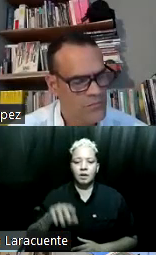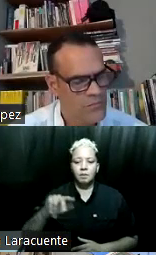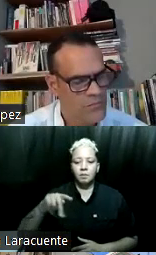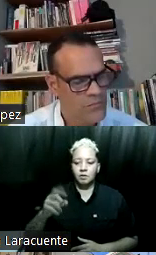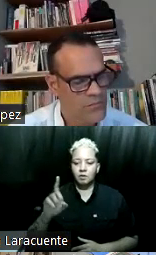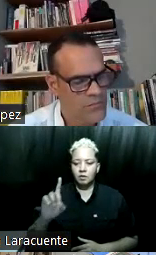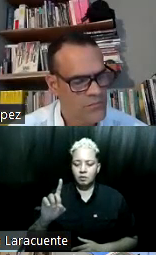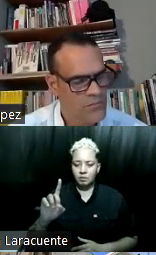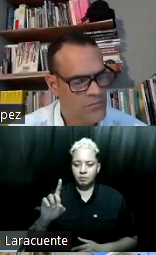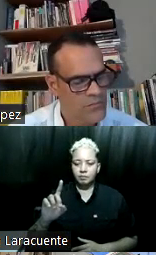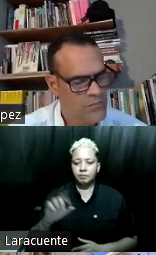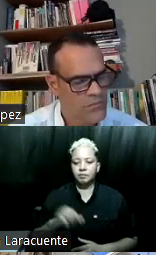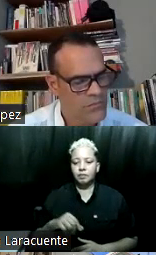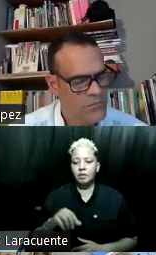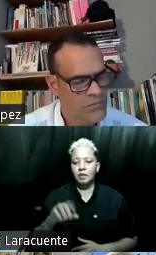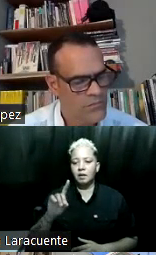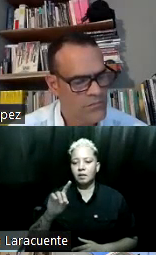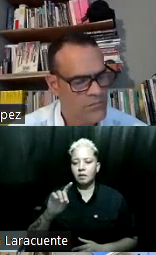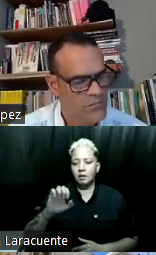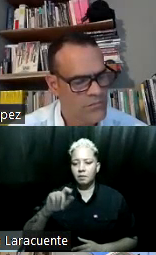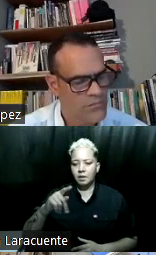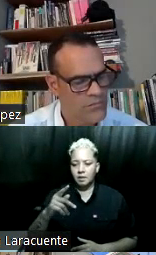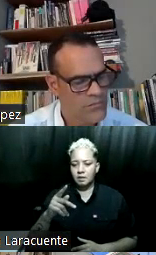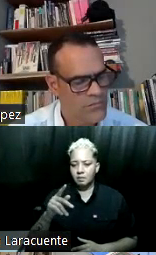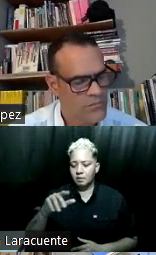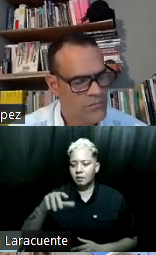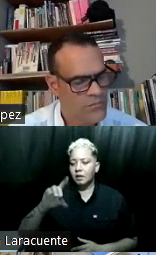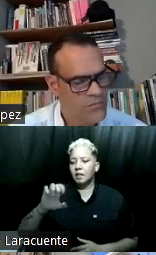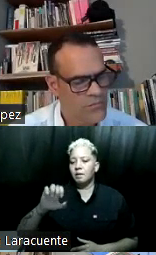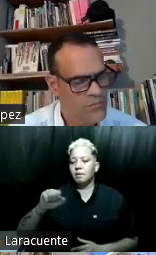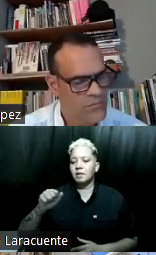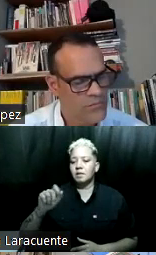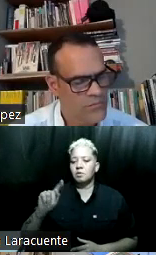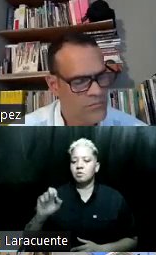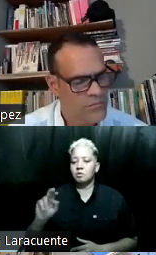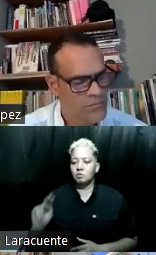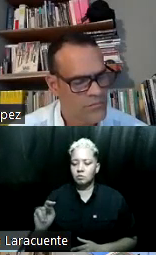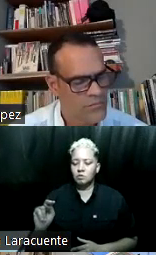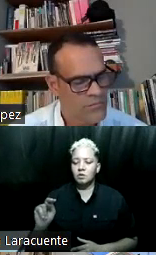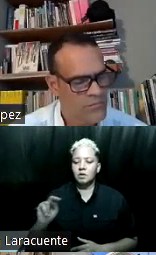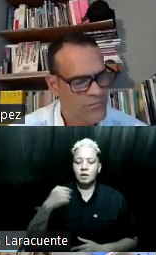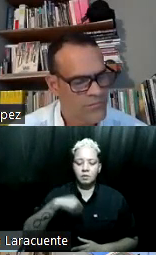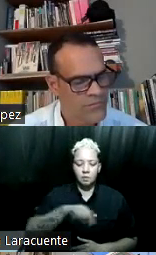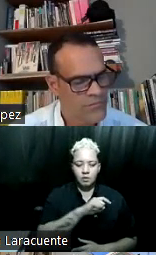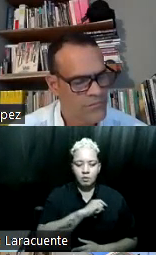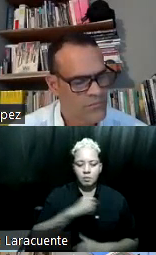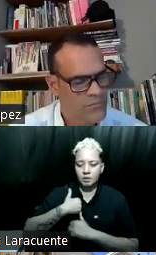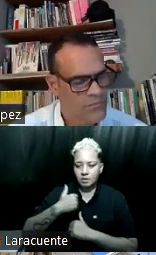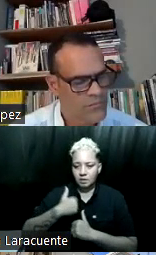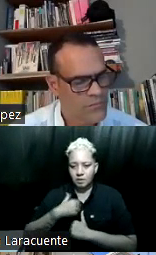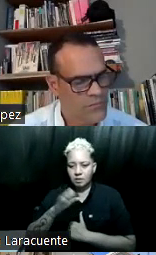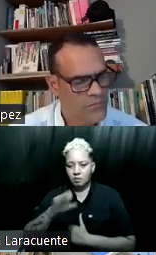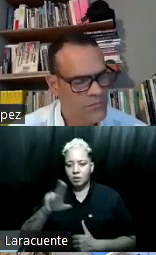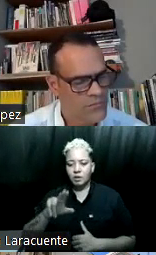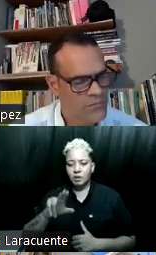con la tesis De Bastión Español a Reservación Militar Estadounidense, Estrategias y